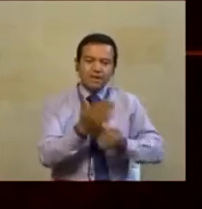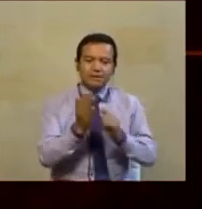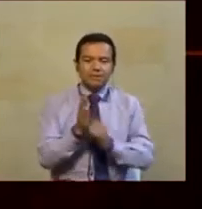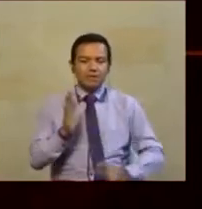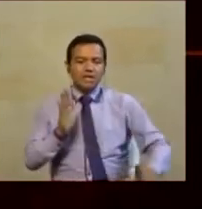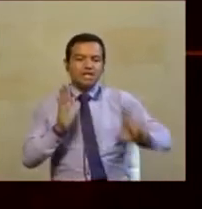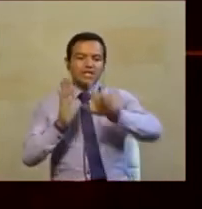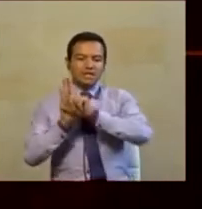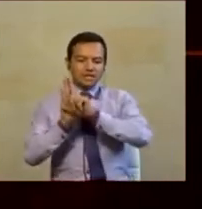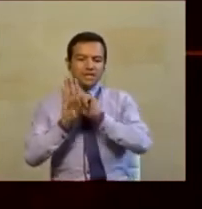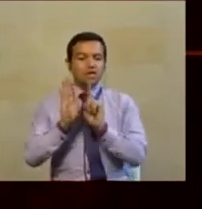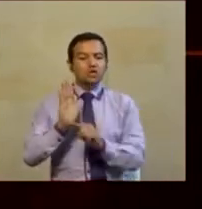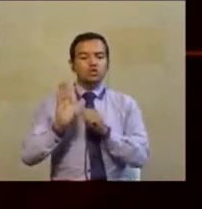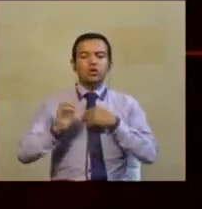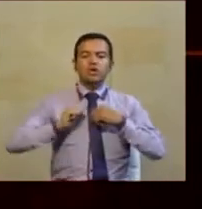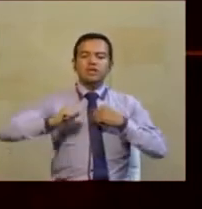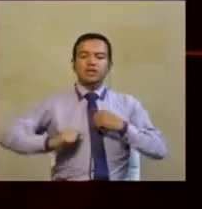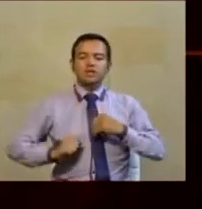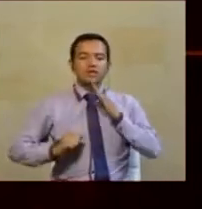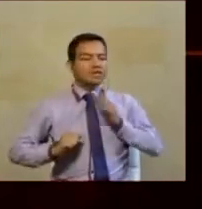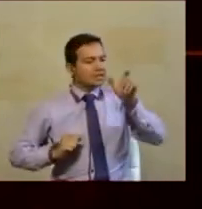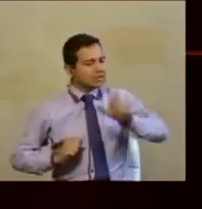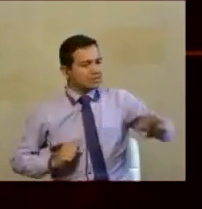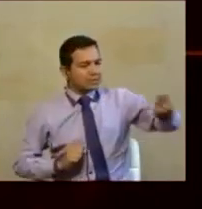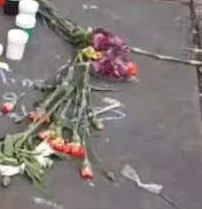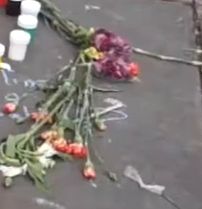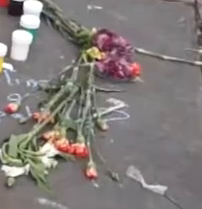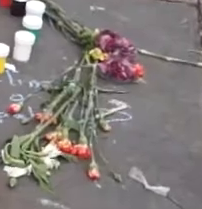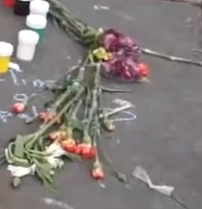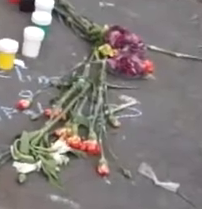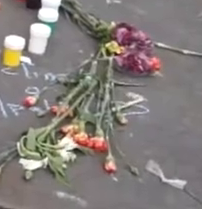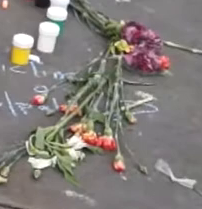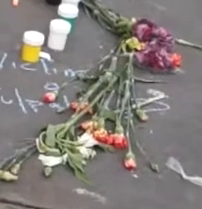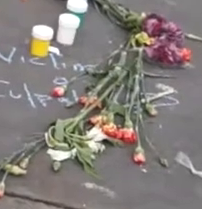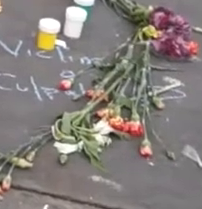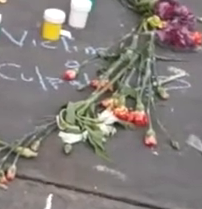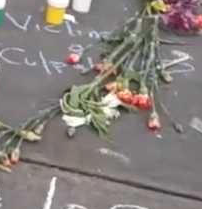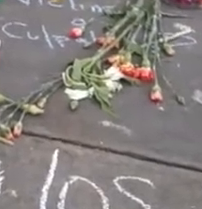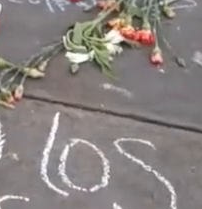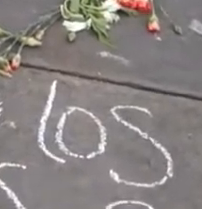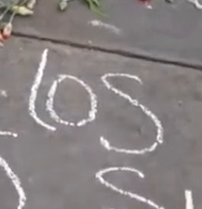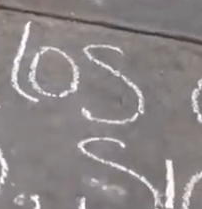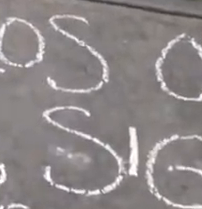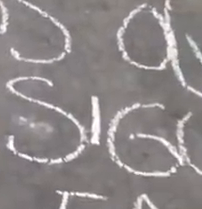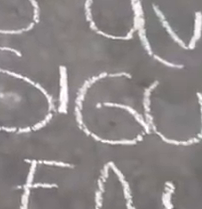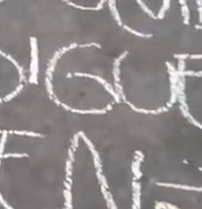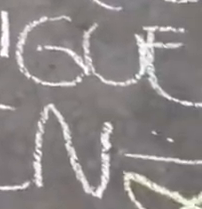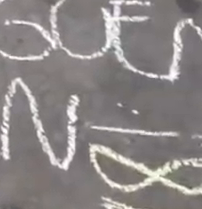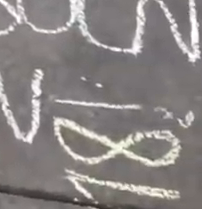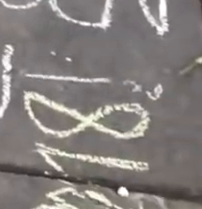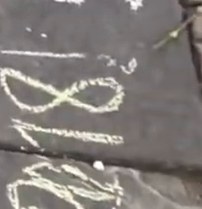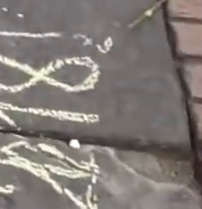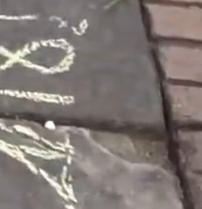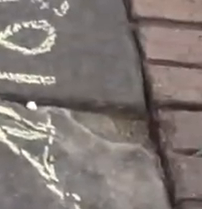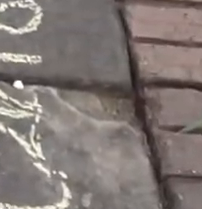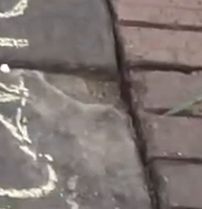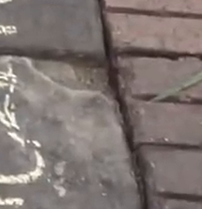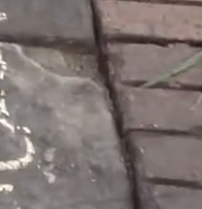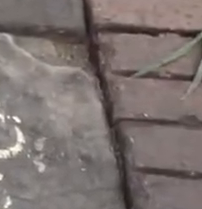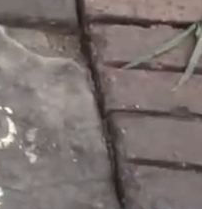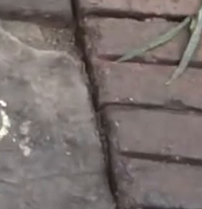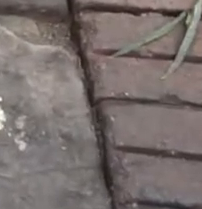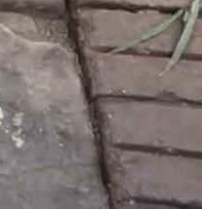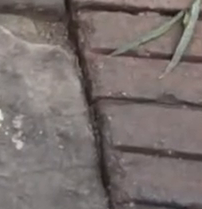más vulnerables, más pobres y más débiles en todo el territorio nacional. Y elevo una plegaria en la que espero ustedes